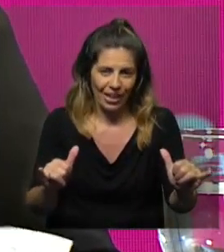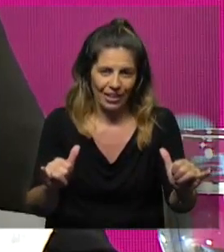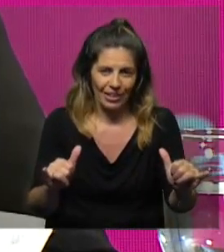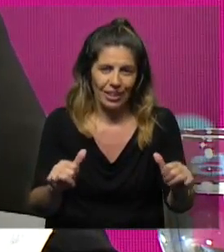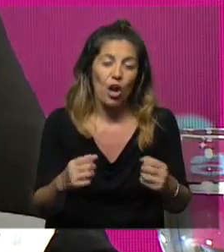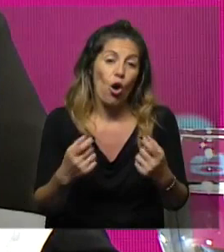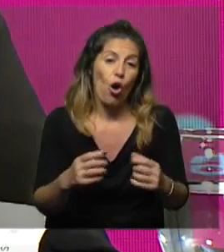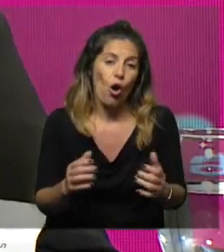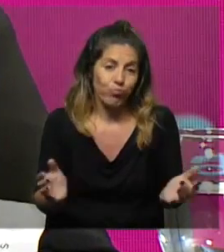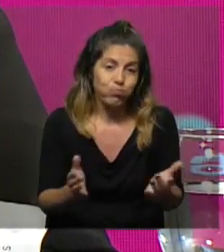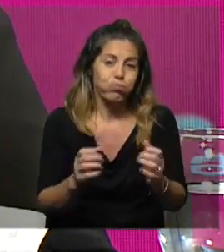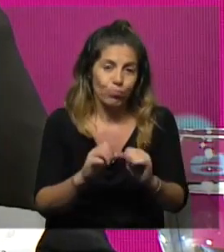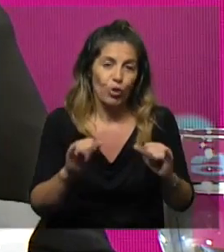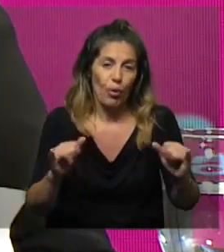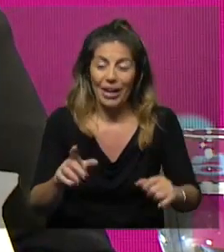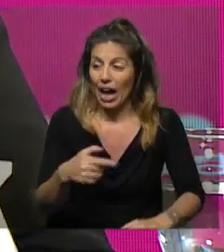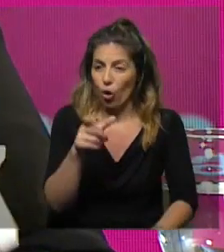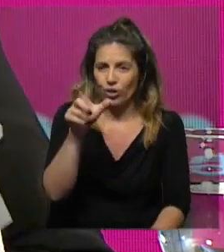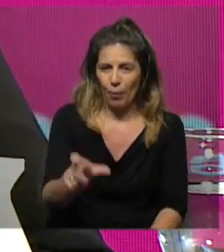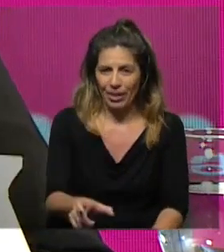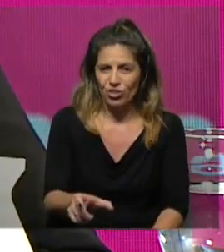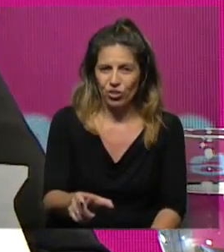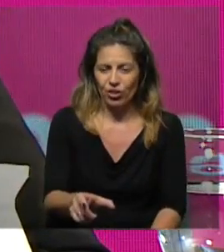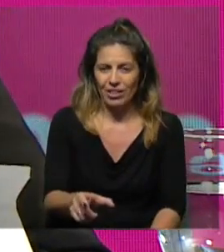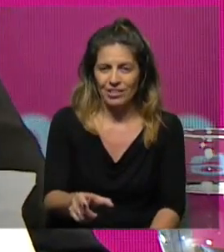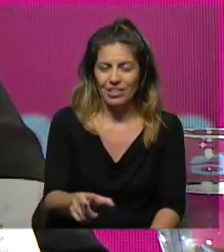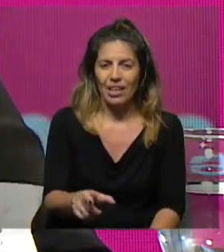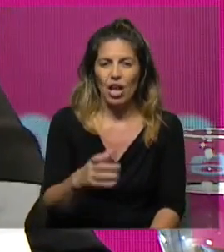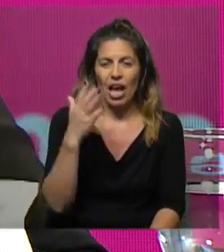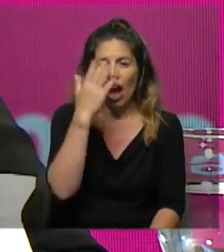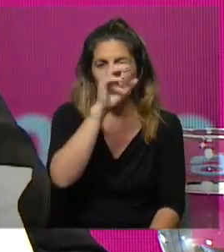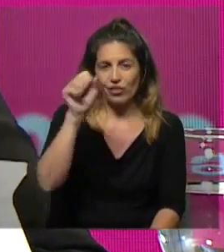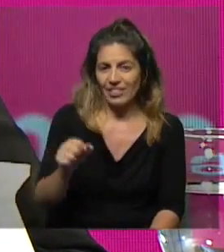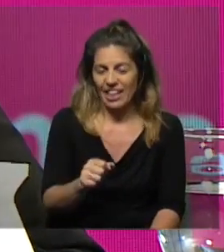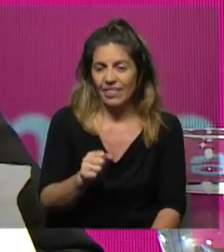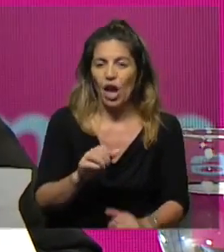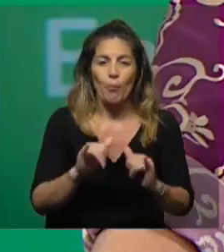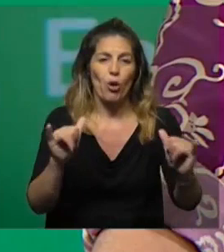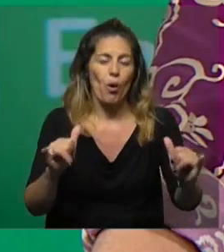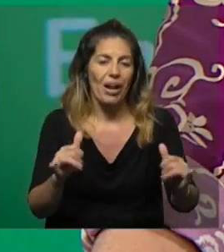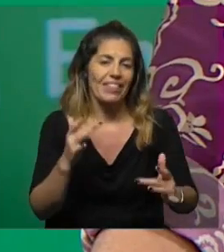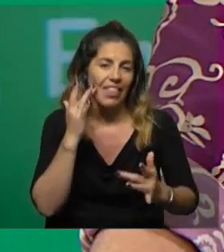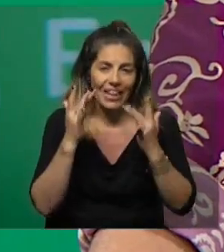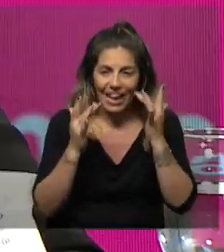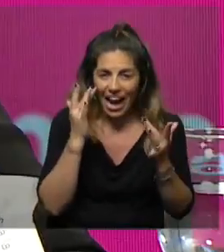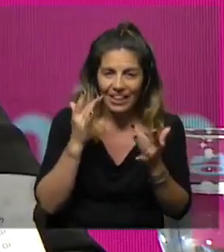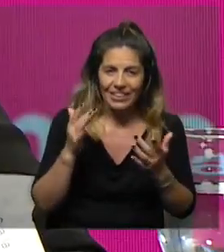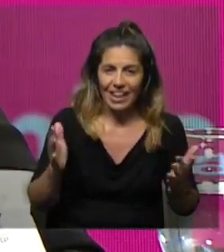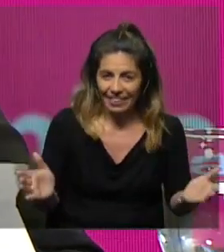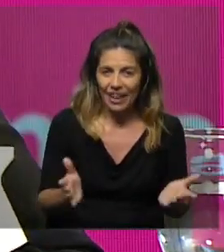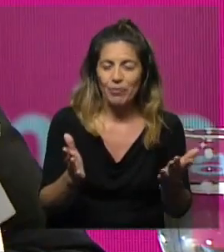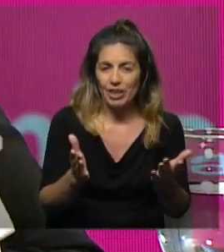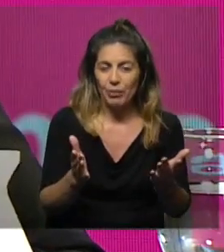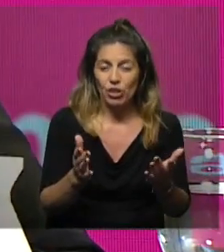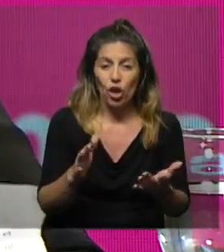o por lo menos intentar a promover a otras personas afrodescendientes y personas desde el arte desde el emprendimiento desde el lugar que sea